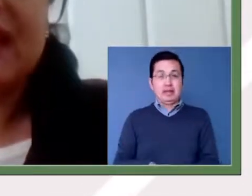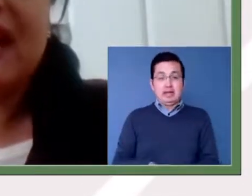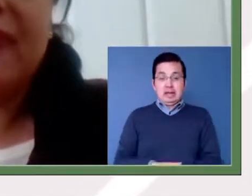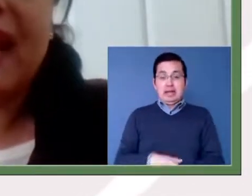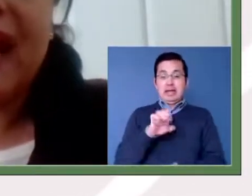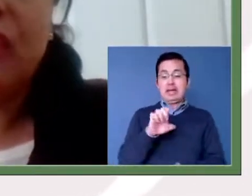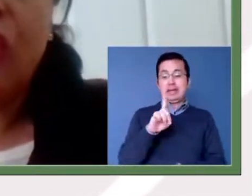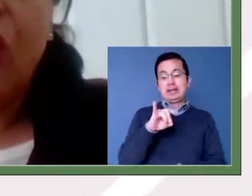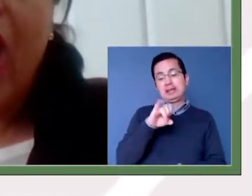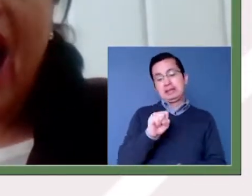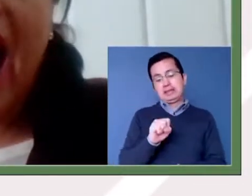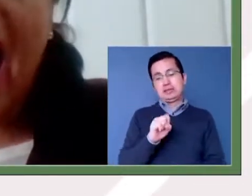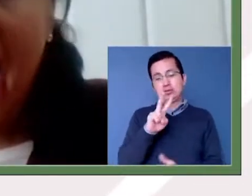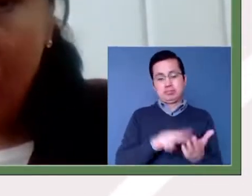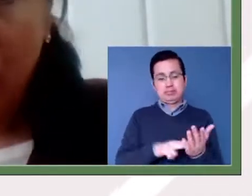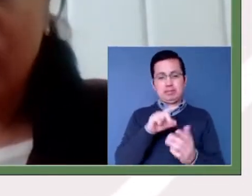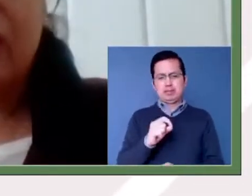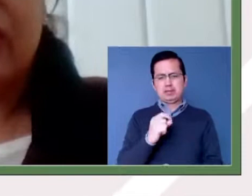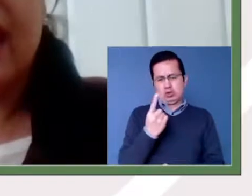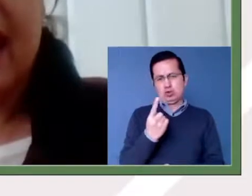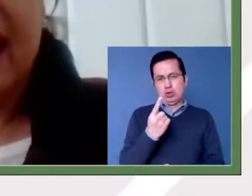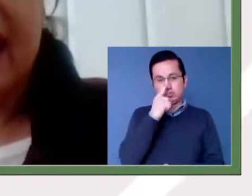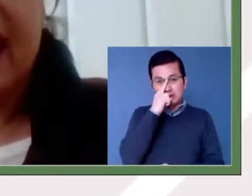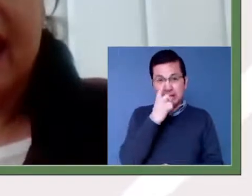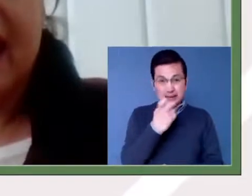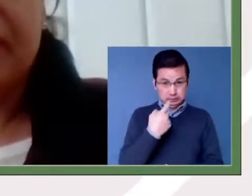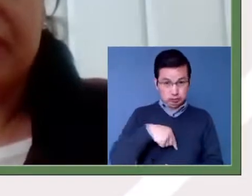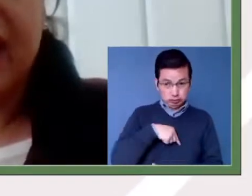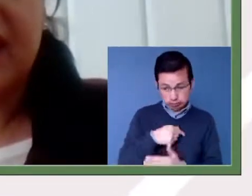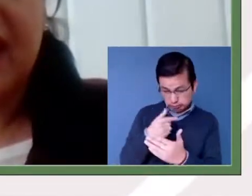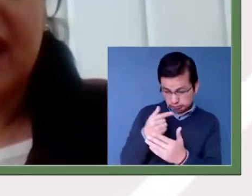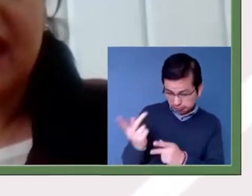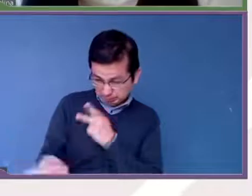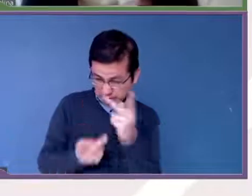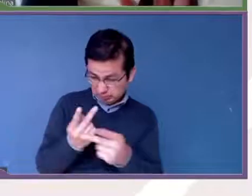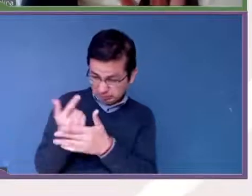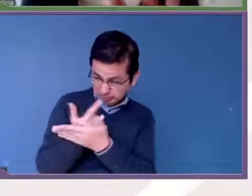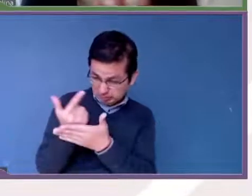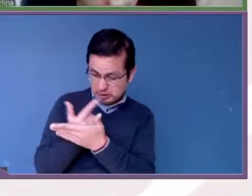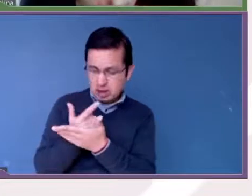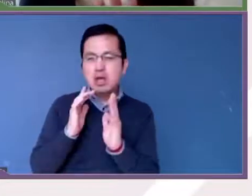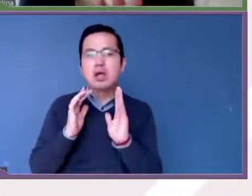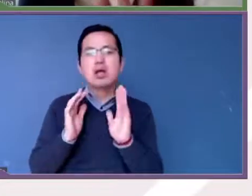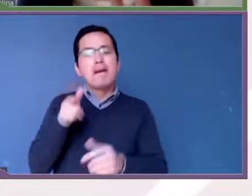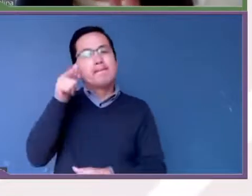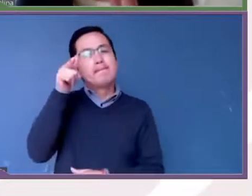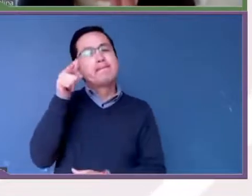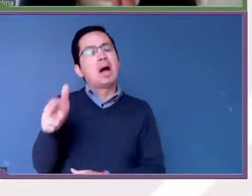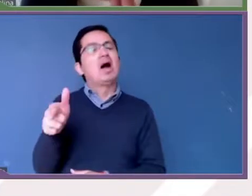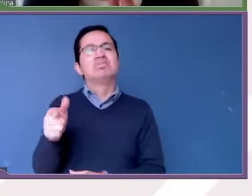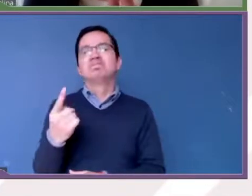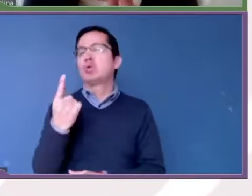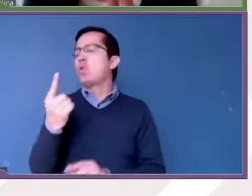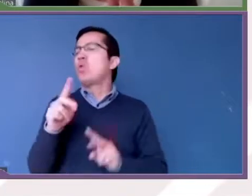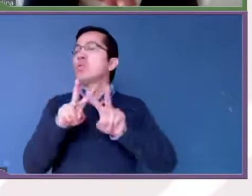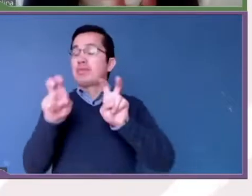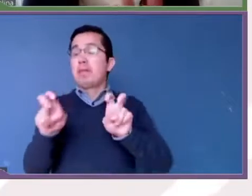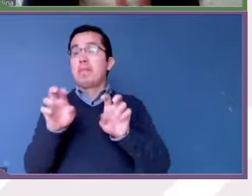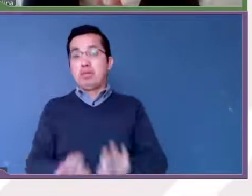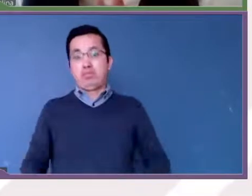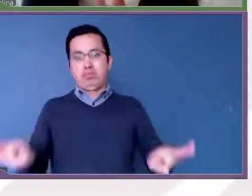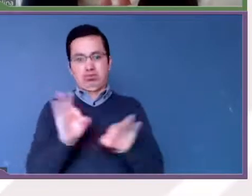nos está reflejando algo que tiene que ver con los últimos 2 años,